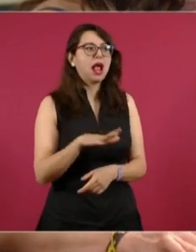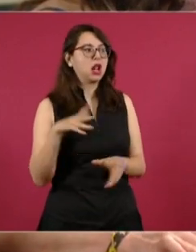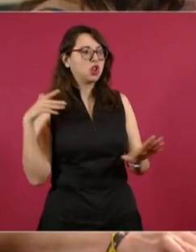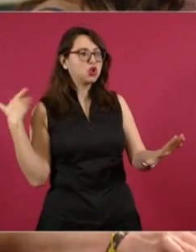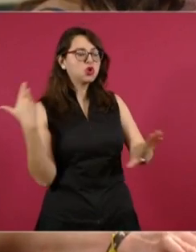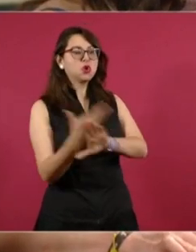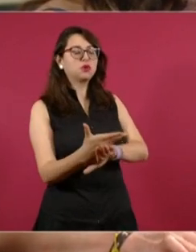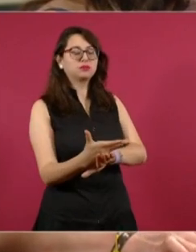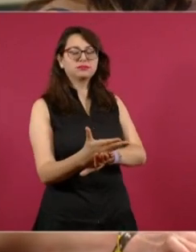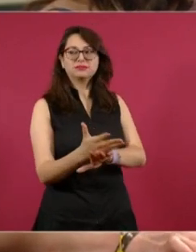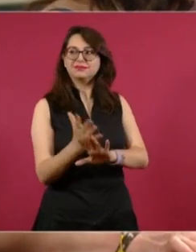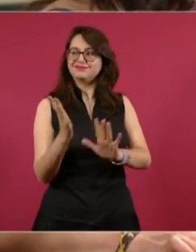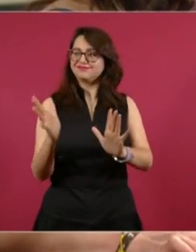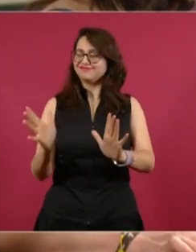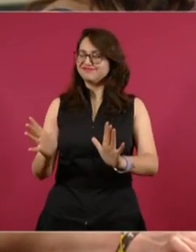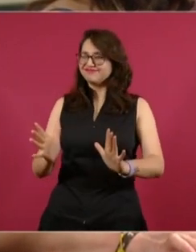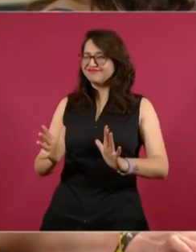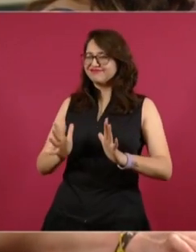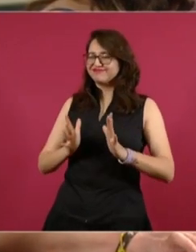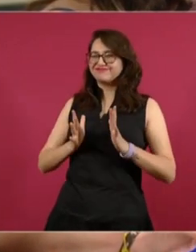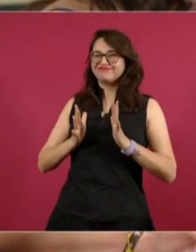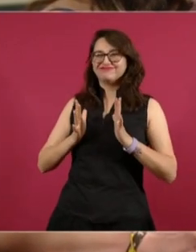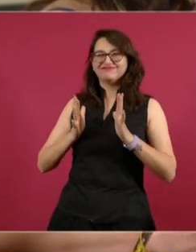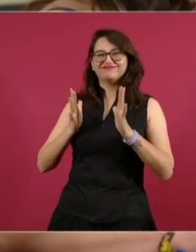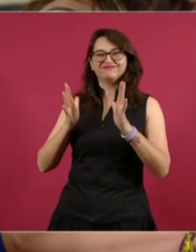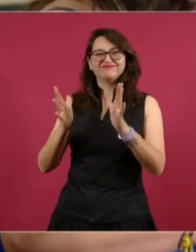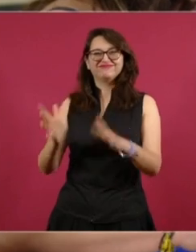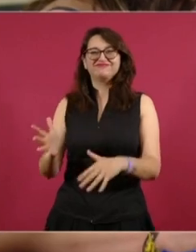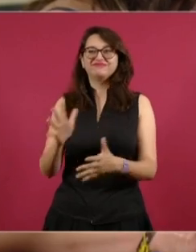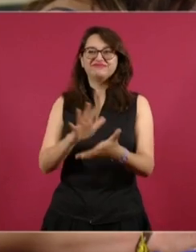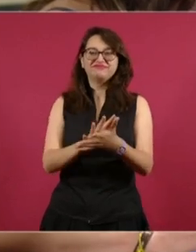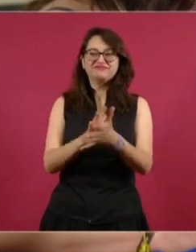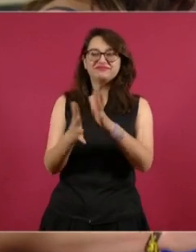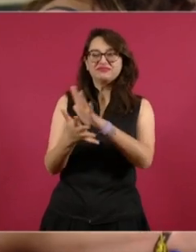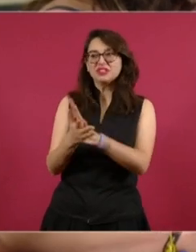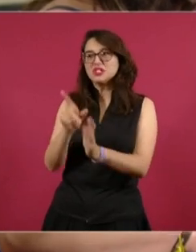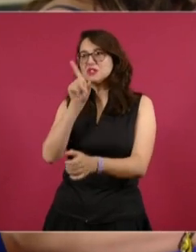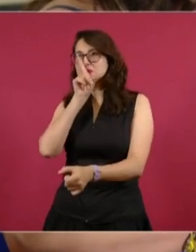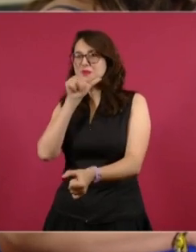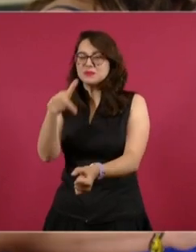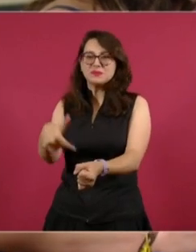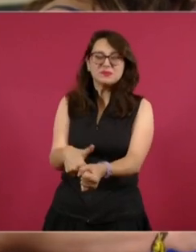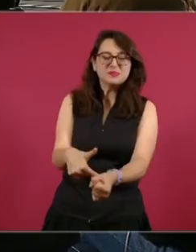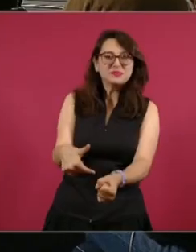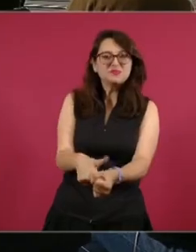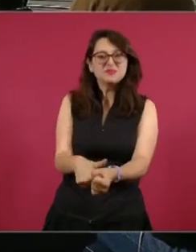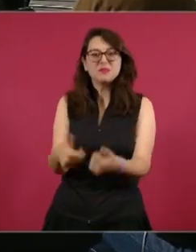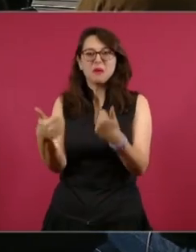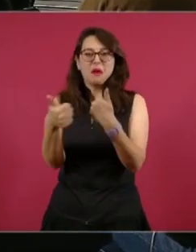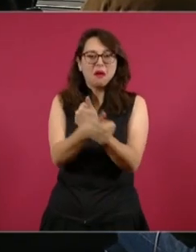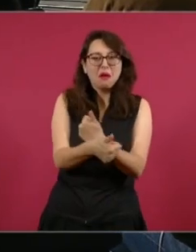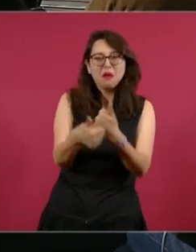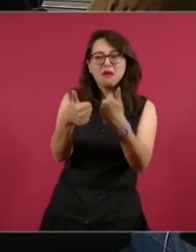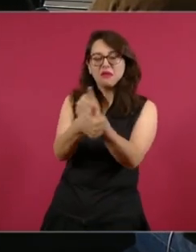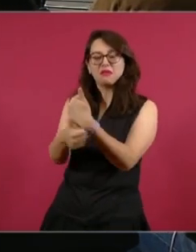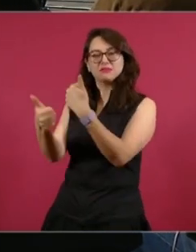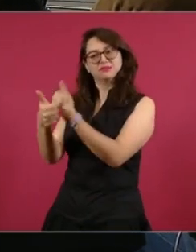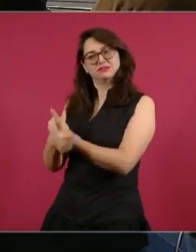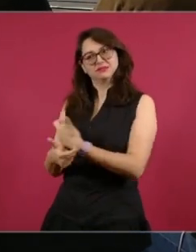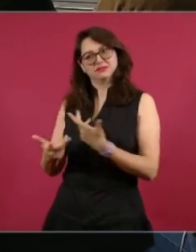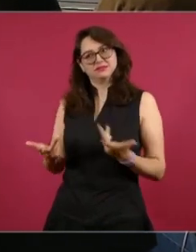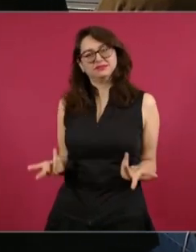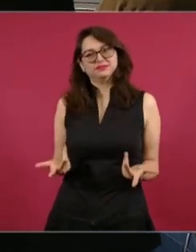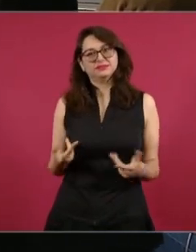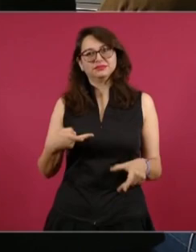los impartidores de justicia debieran llevarse con total discrecionalidad, ya que esta cuestionable